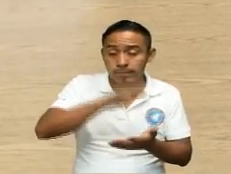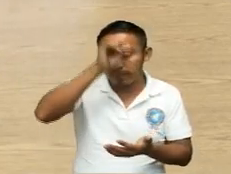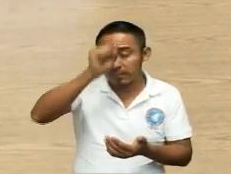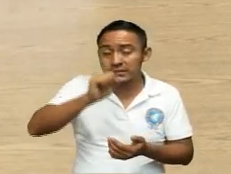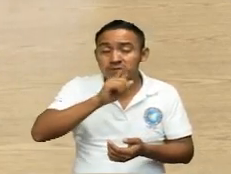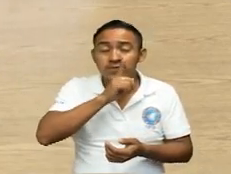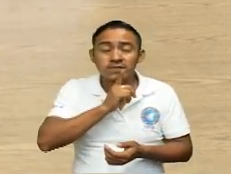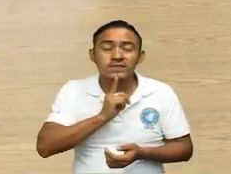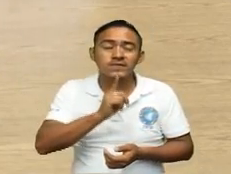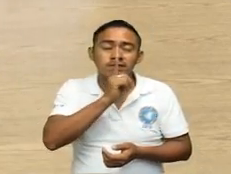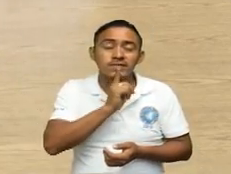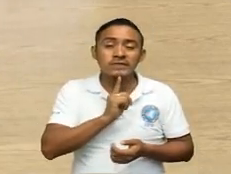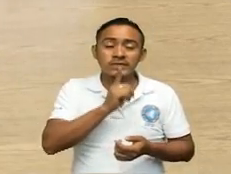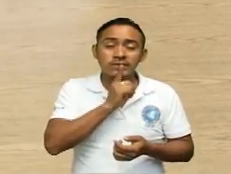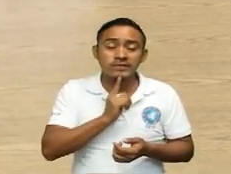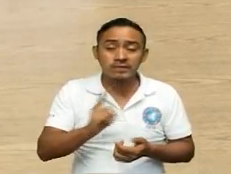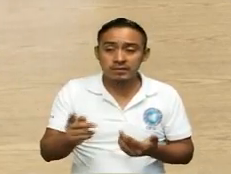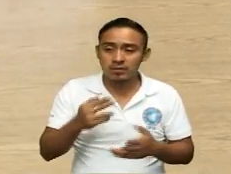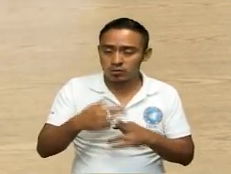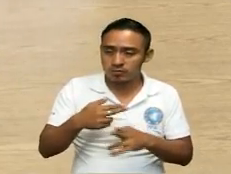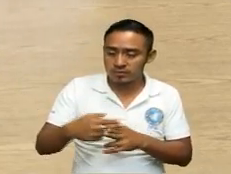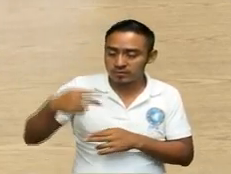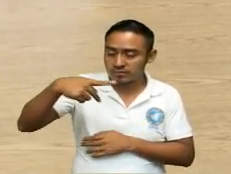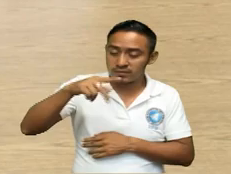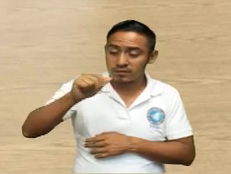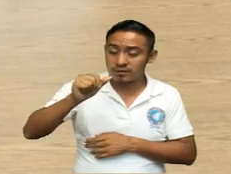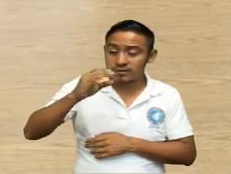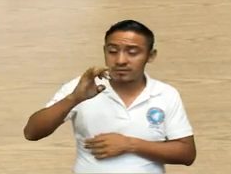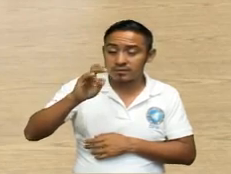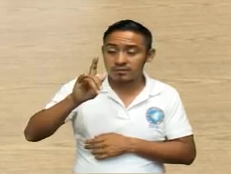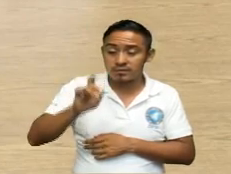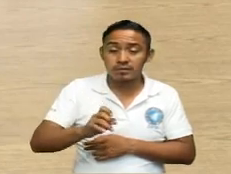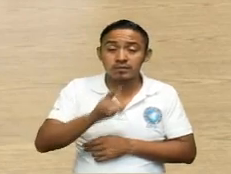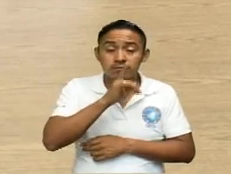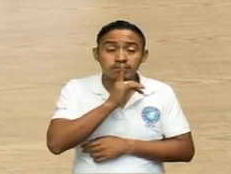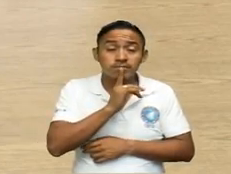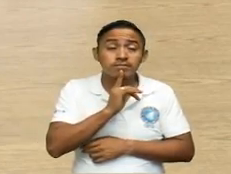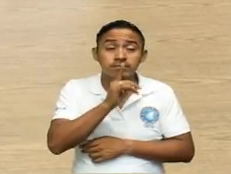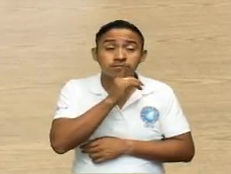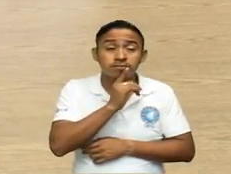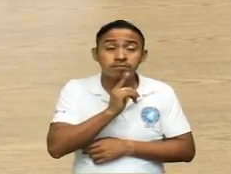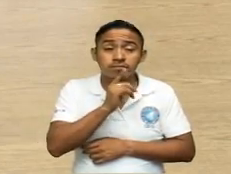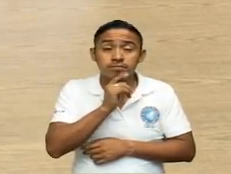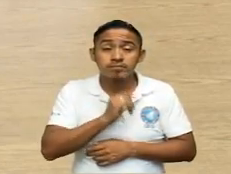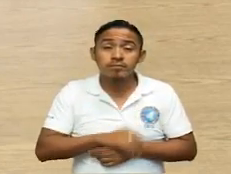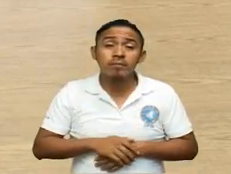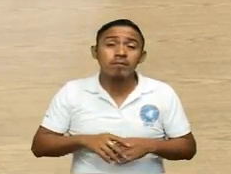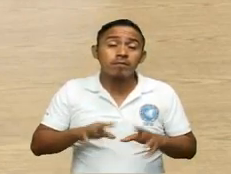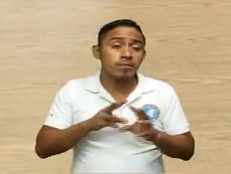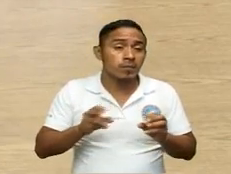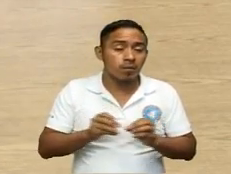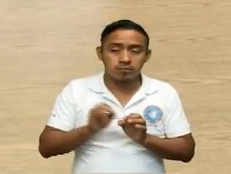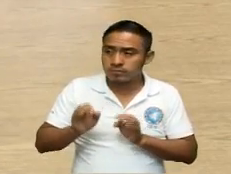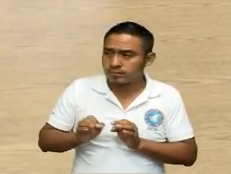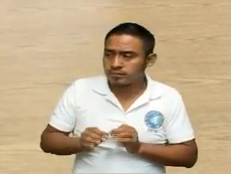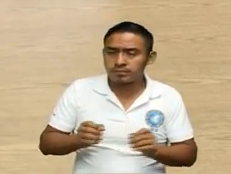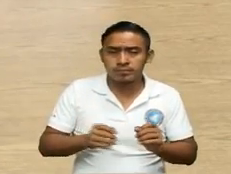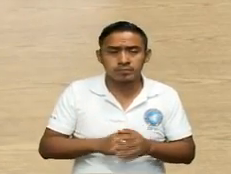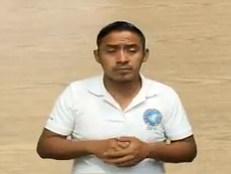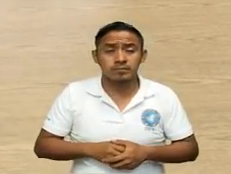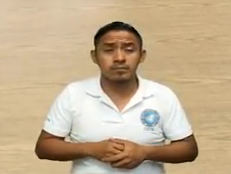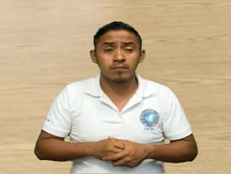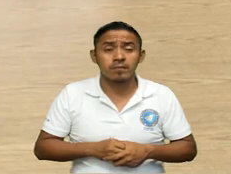de paciencia, que por eso se le llaman pacientes, y aquí se les va a atender con todo el agrado del mundo realmente. Una de las